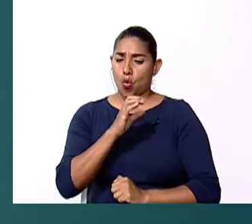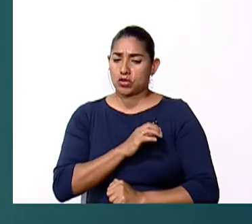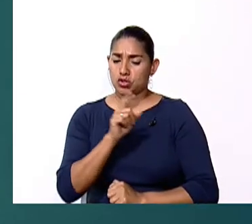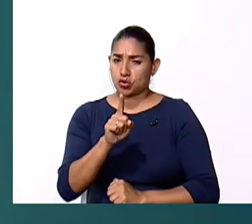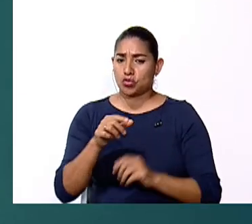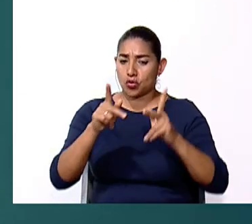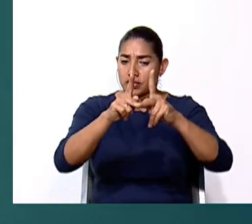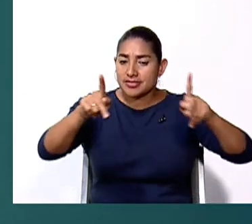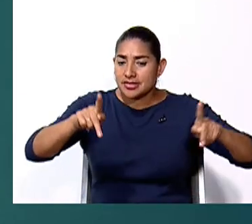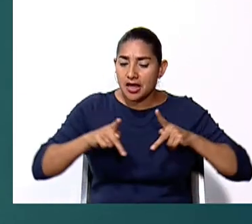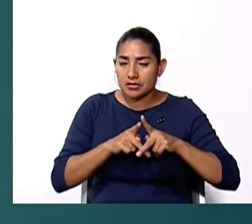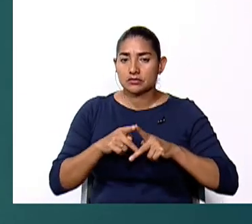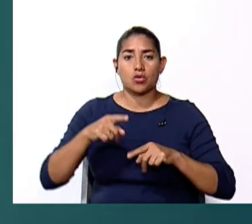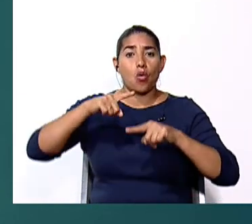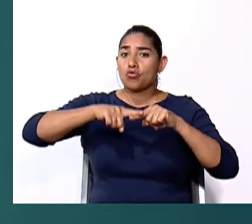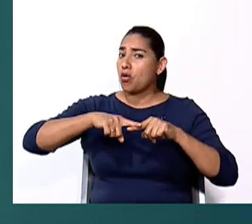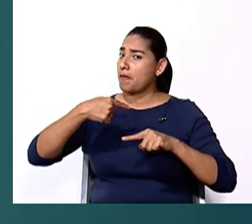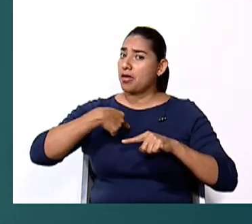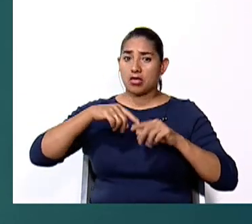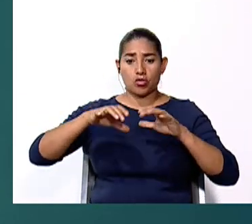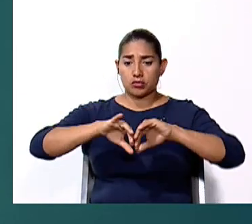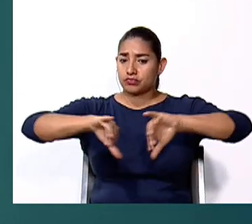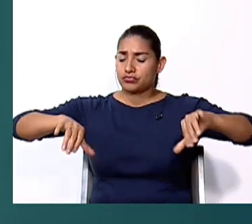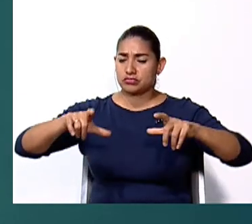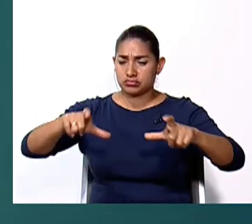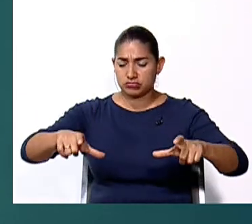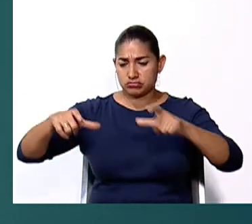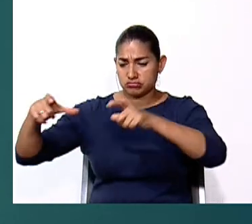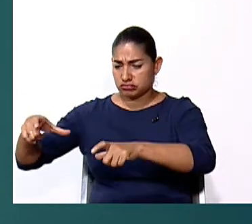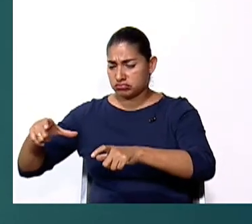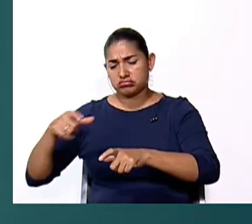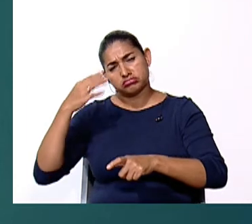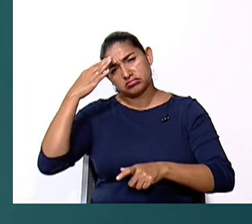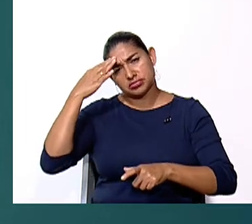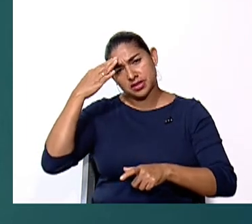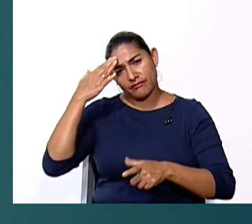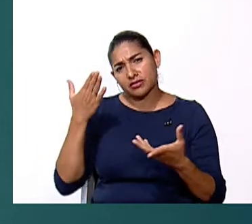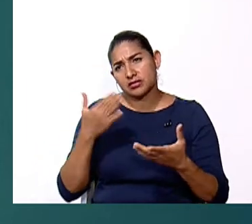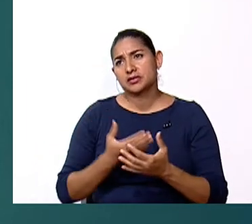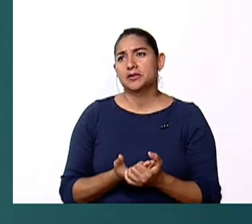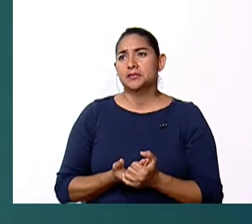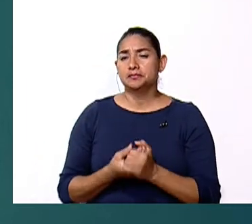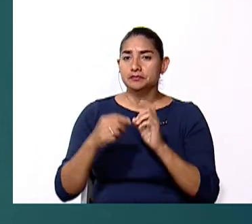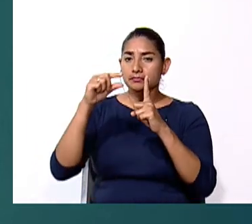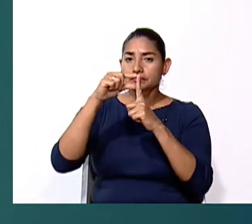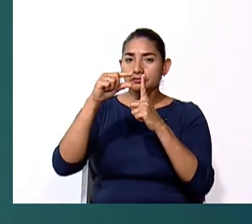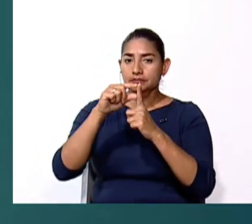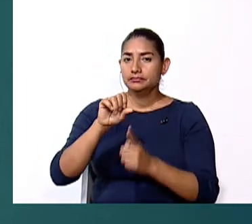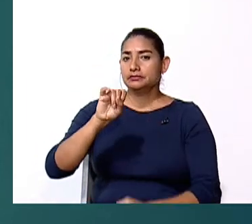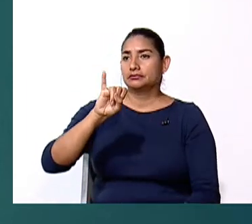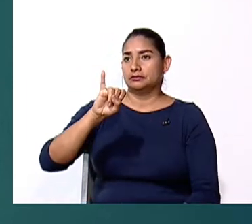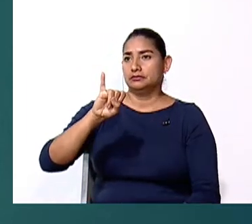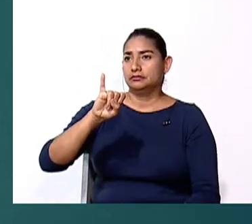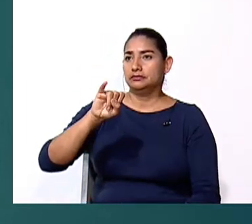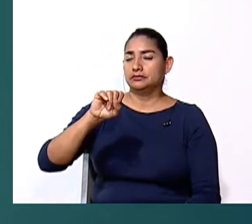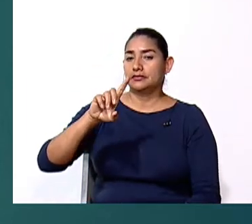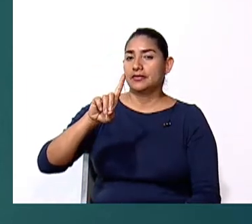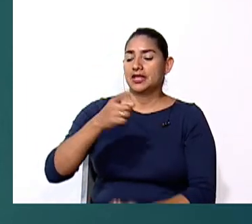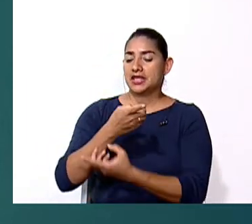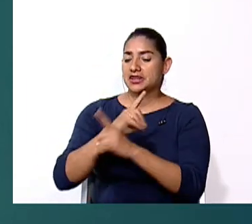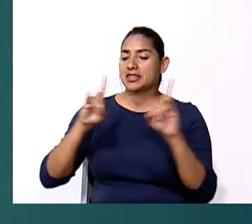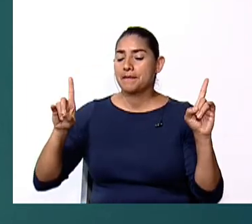donde ellos incluso vieron que Garavito era una